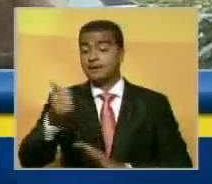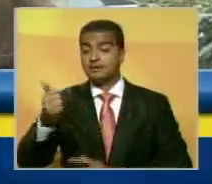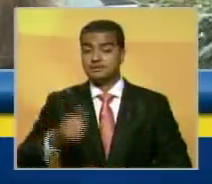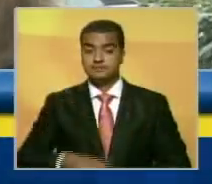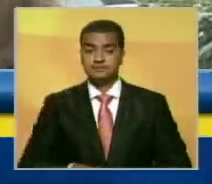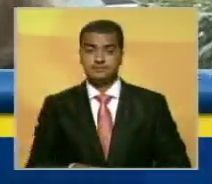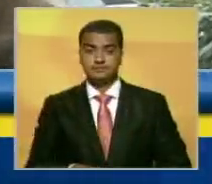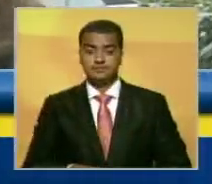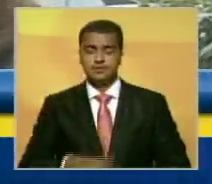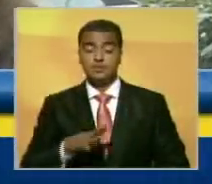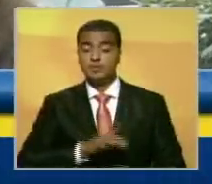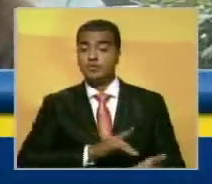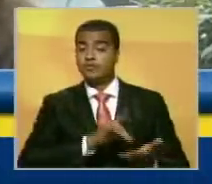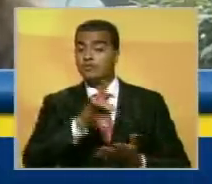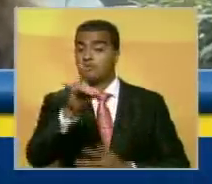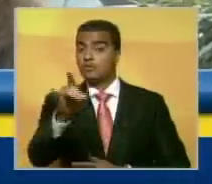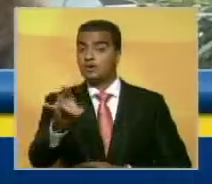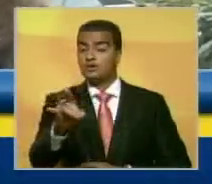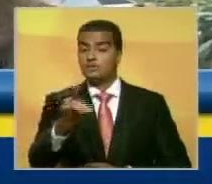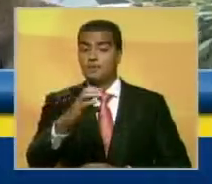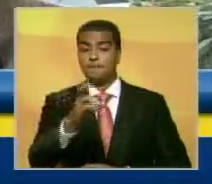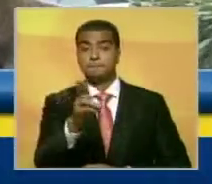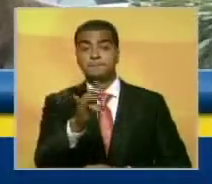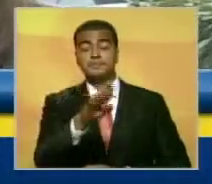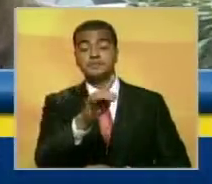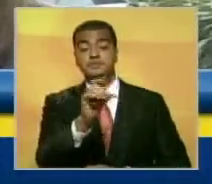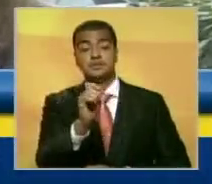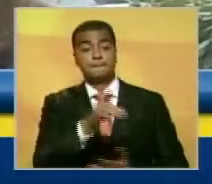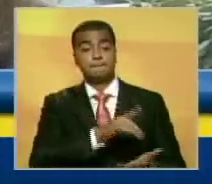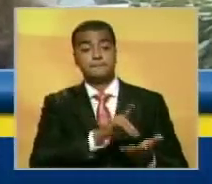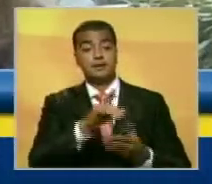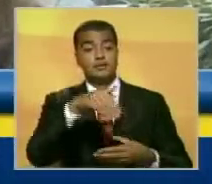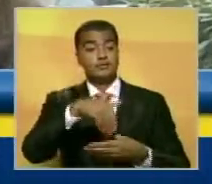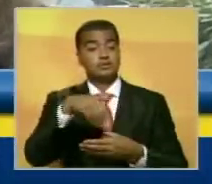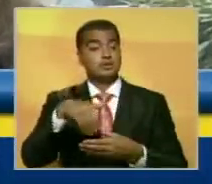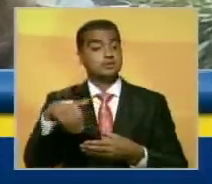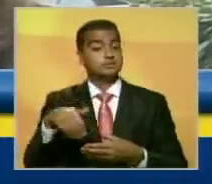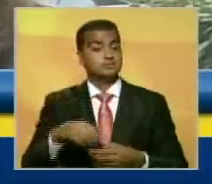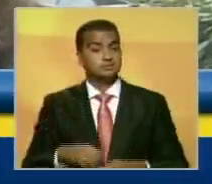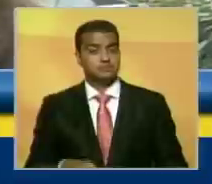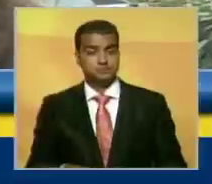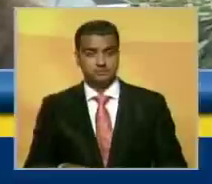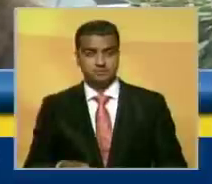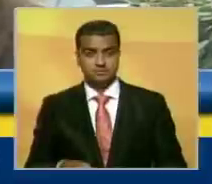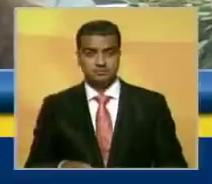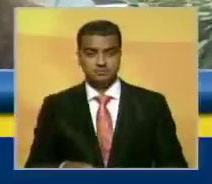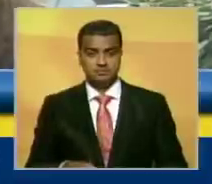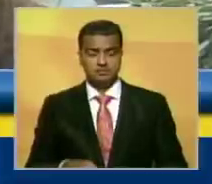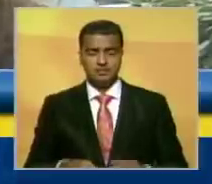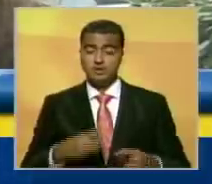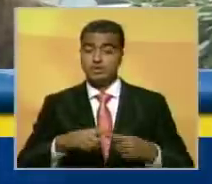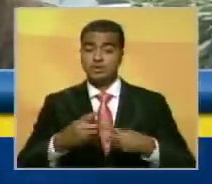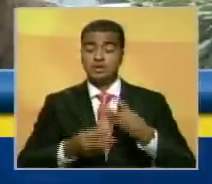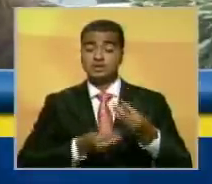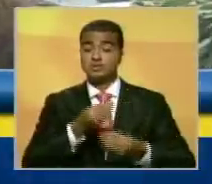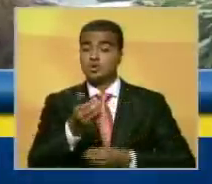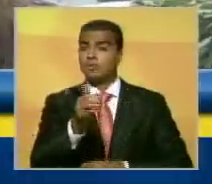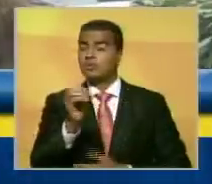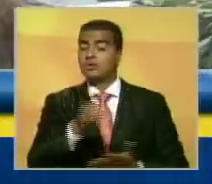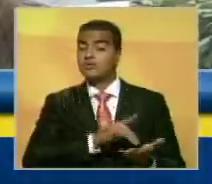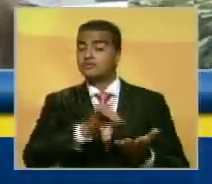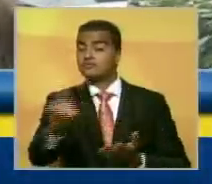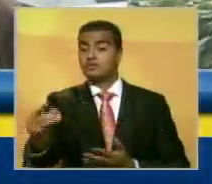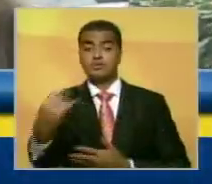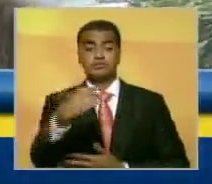ocasión pusimos unos vuelos charters a través de AR votar y y otras organizaciones hay como 10 vuelos los que van ida y